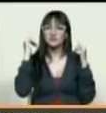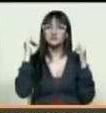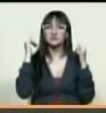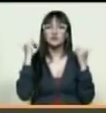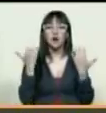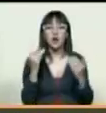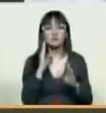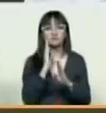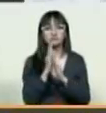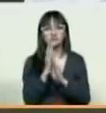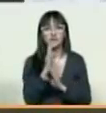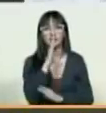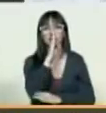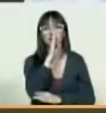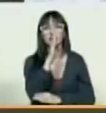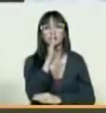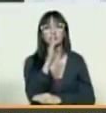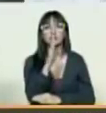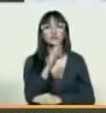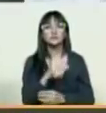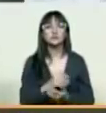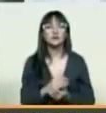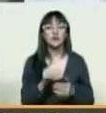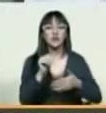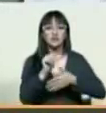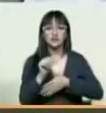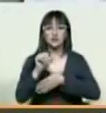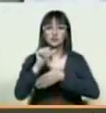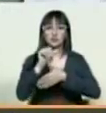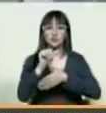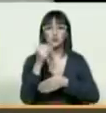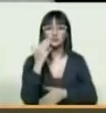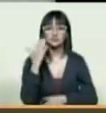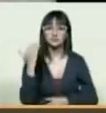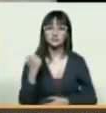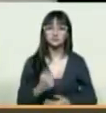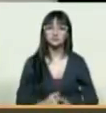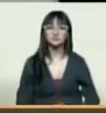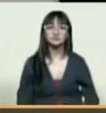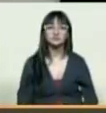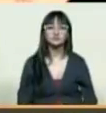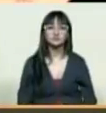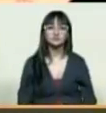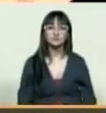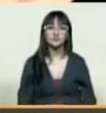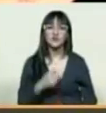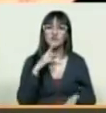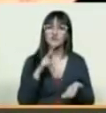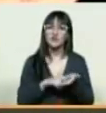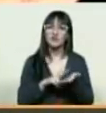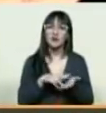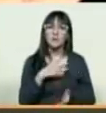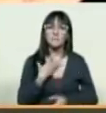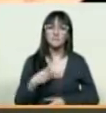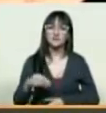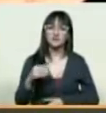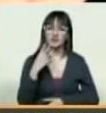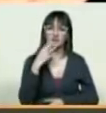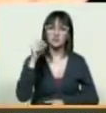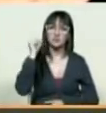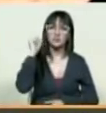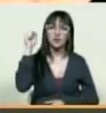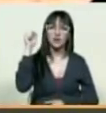esta hora de inmediato nos conectamos con nuestro canal El Mando, Telesur, Verónica. Así es. Con la verdad de su presidente valiente, Nicolás